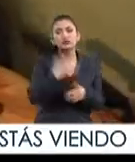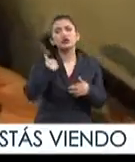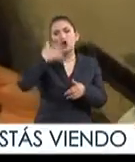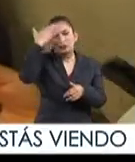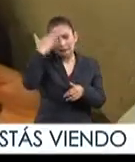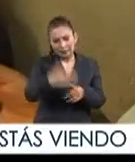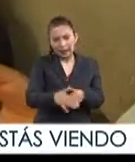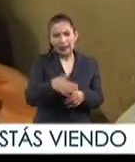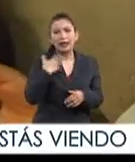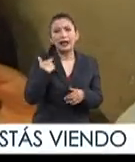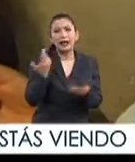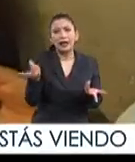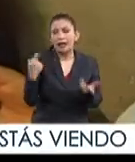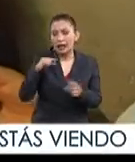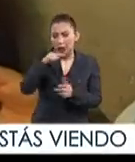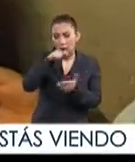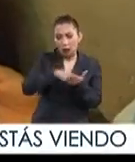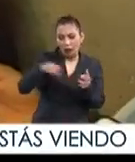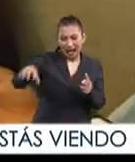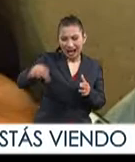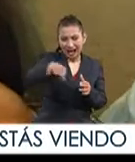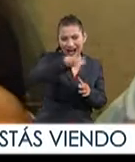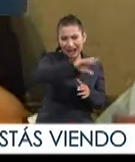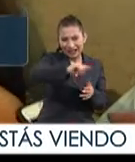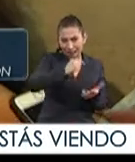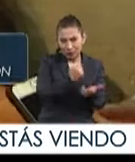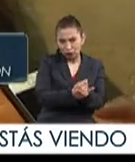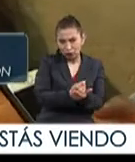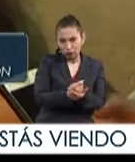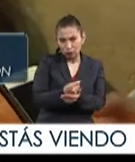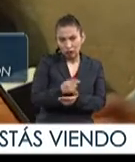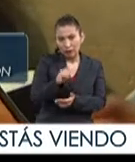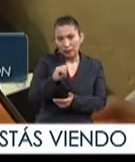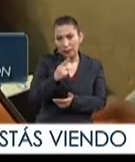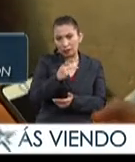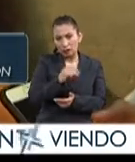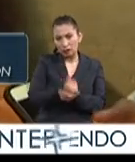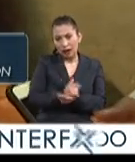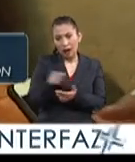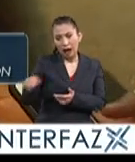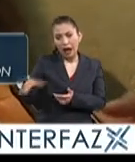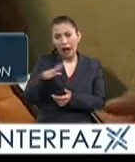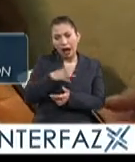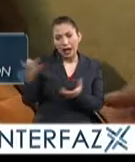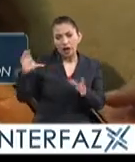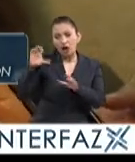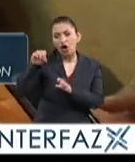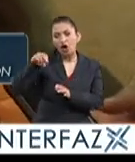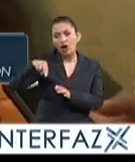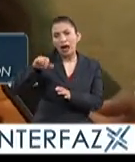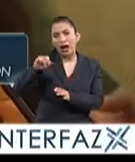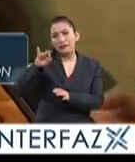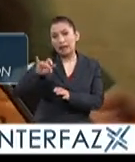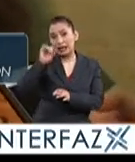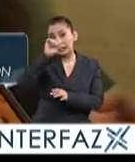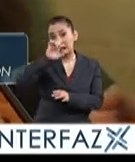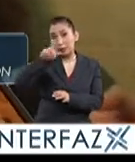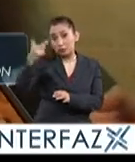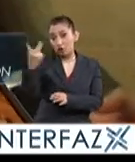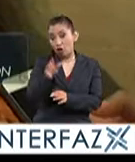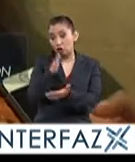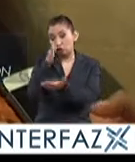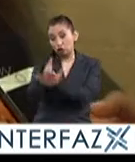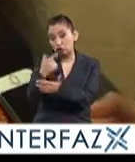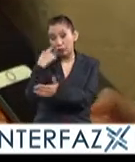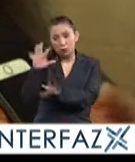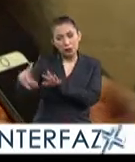entiendo que, por ejemplo, en el recinto ferial que estaba en Tapachula, había presencia de CONAFE y de la Secretaría de Educación Pública,